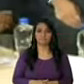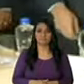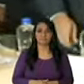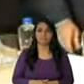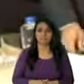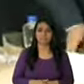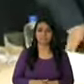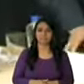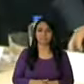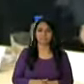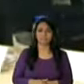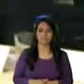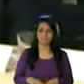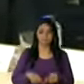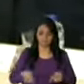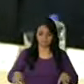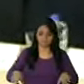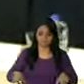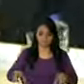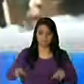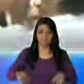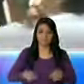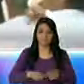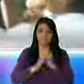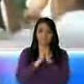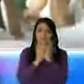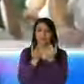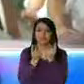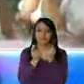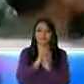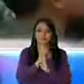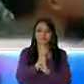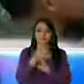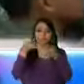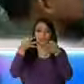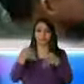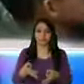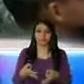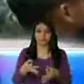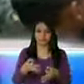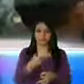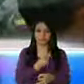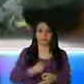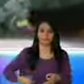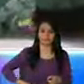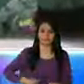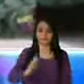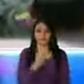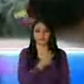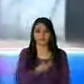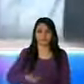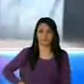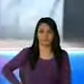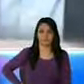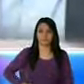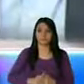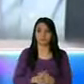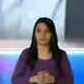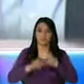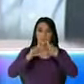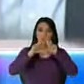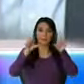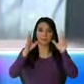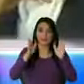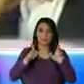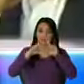Se enfilaron para exigir celeridad en la proclamación de los resultados de presidente y vicepresidente. Los empresarios afirman